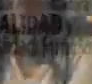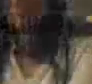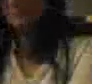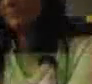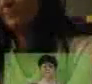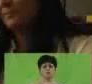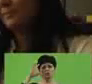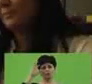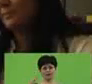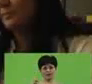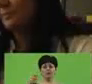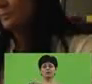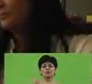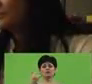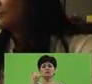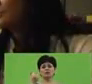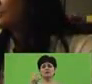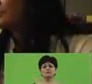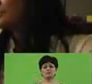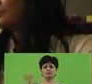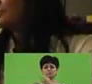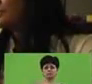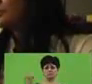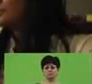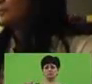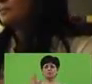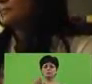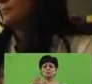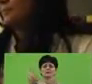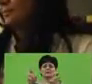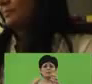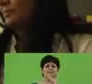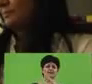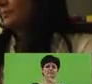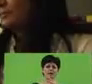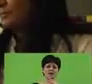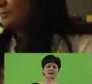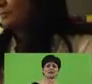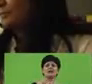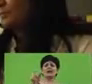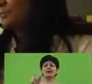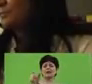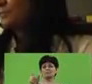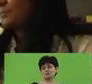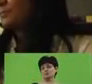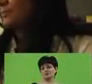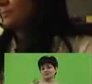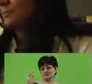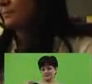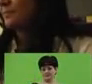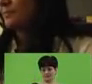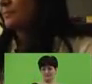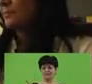Si bien creo que hoy lo hemos hablado, nuestro tema fundamental es la diversidad funcional, nosotros también somos